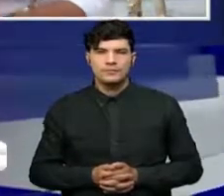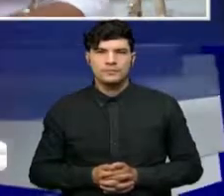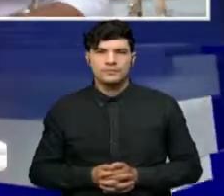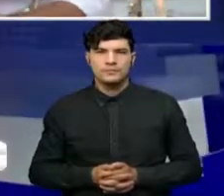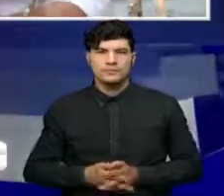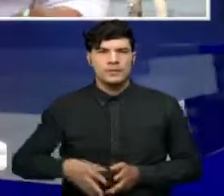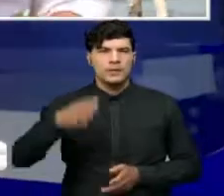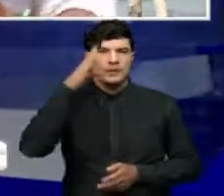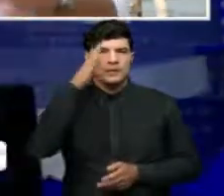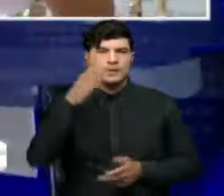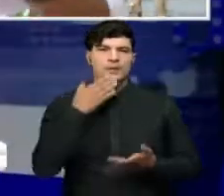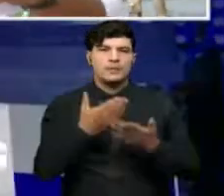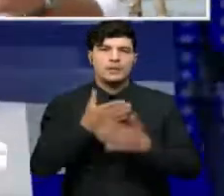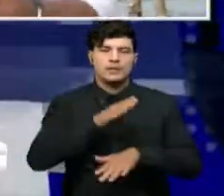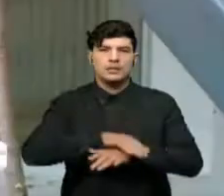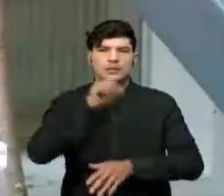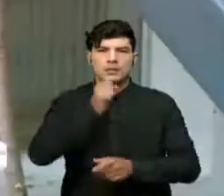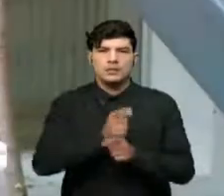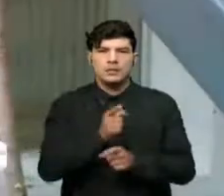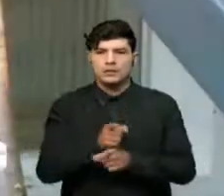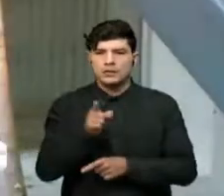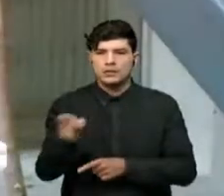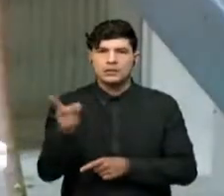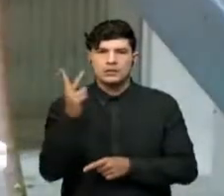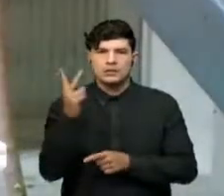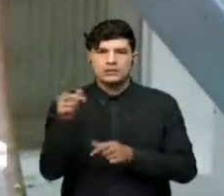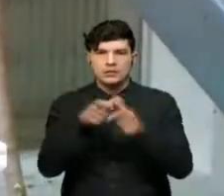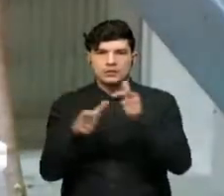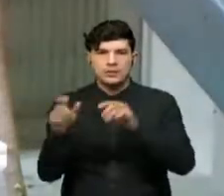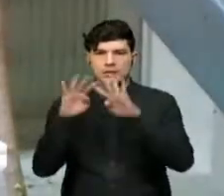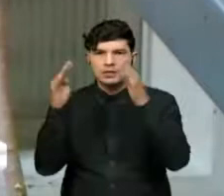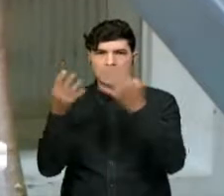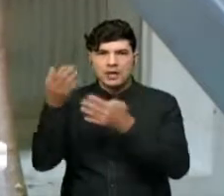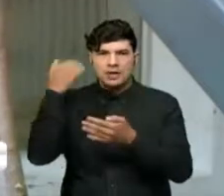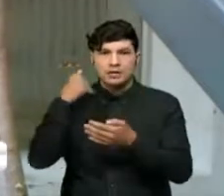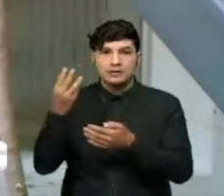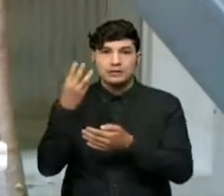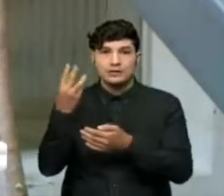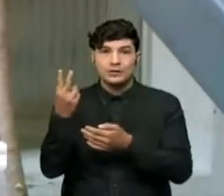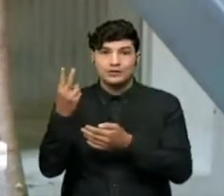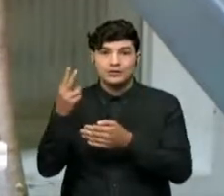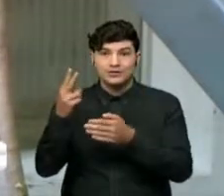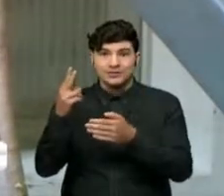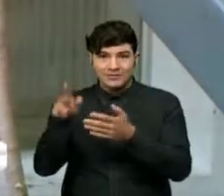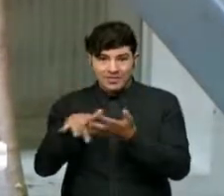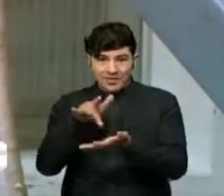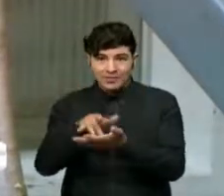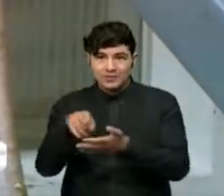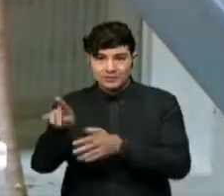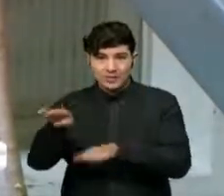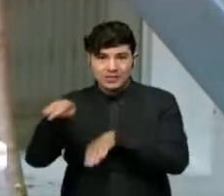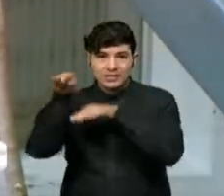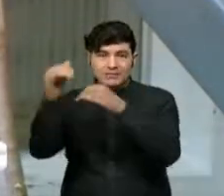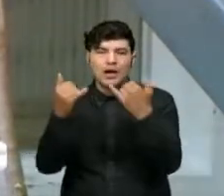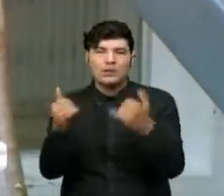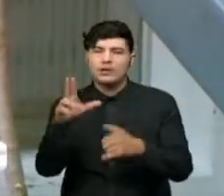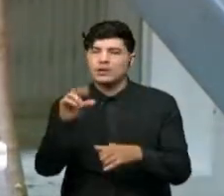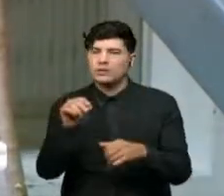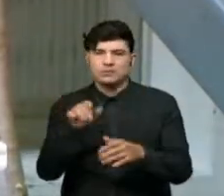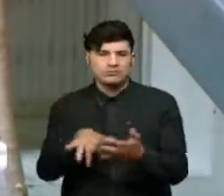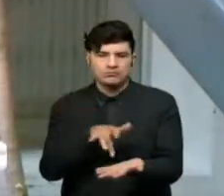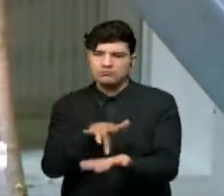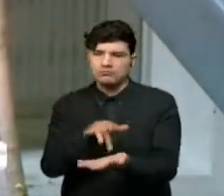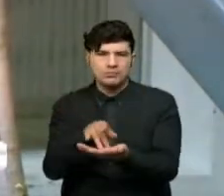hola muy buenas tardes pues estos dos senadores que ya llevaban más de dos periodos en el congreso de la república por norte de santander ya no seguirán estando en la corporación